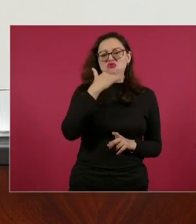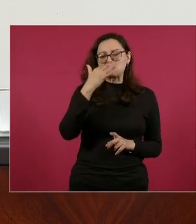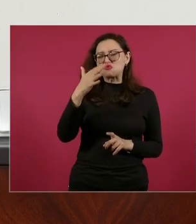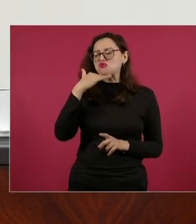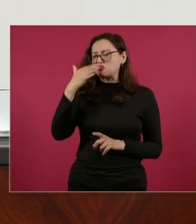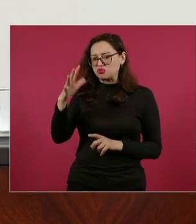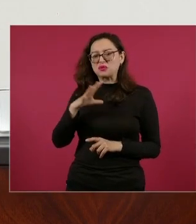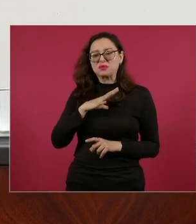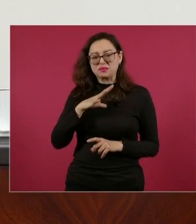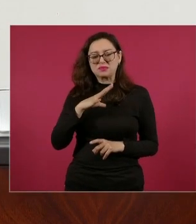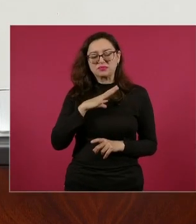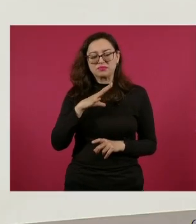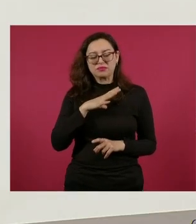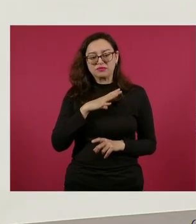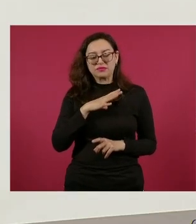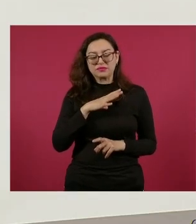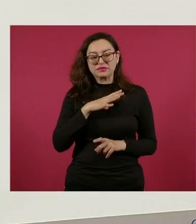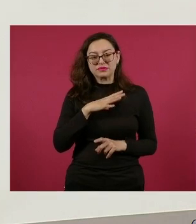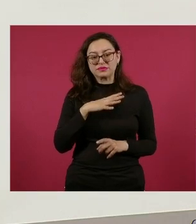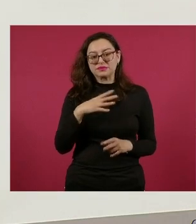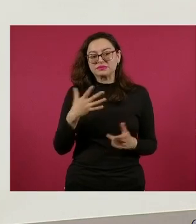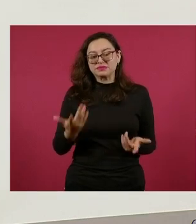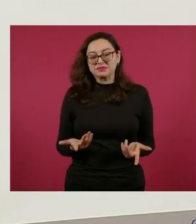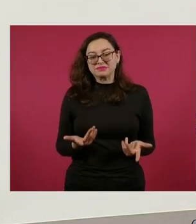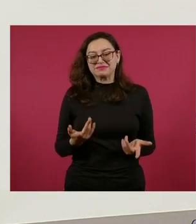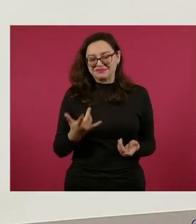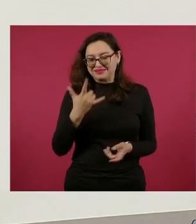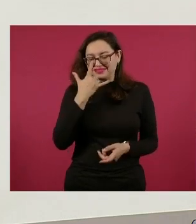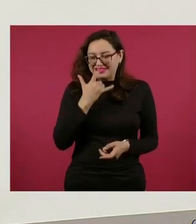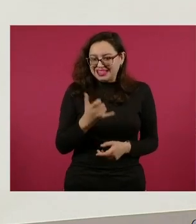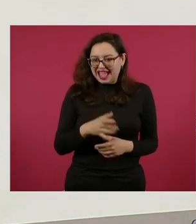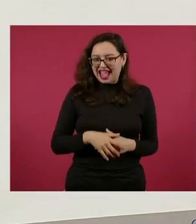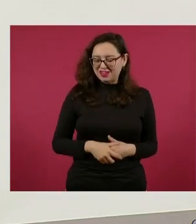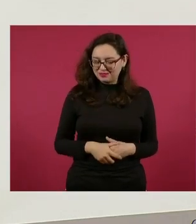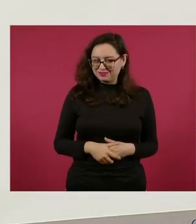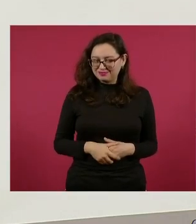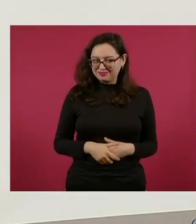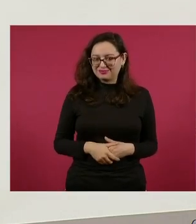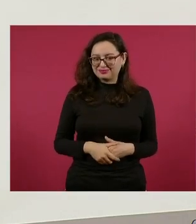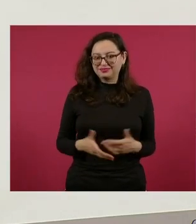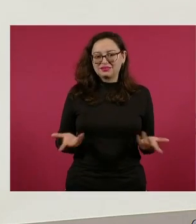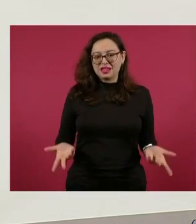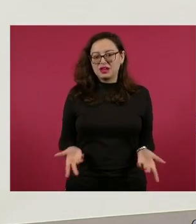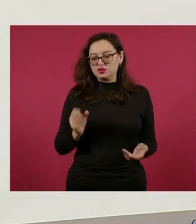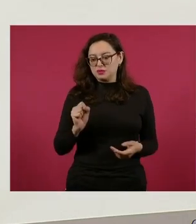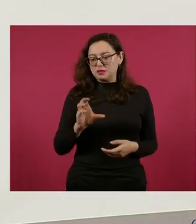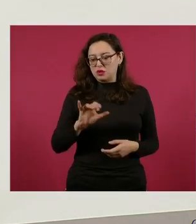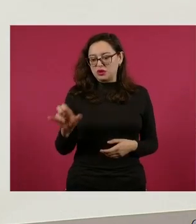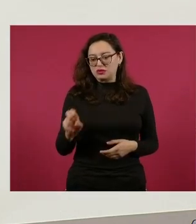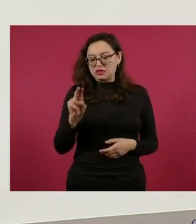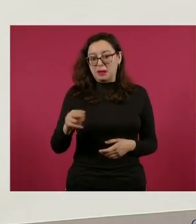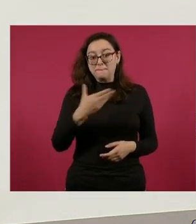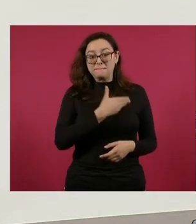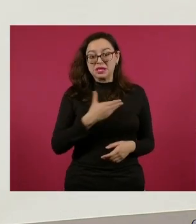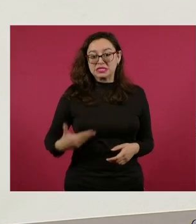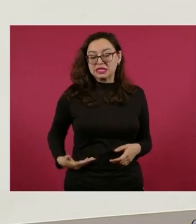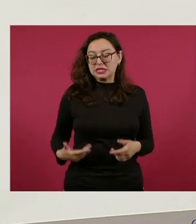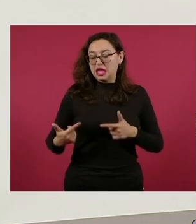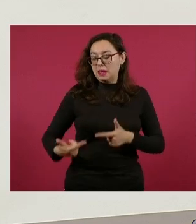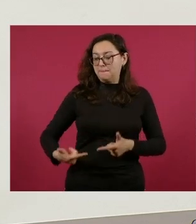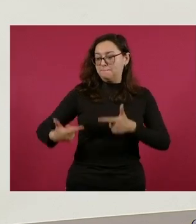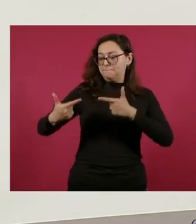muy raro, porque todos los presidentes de la Corte anteriores, y menos